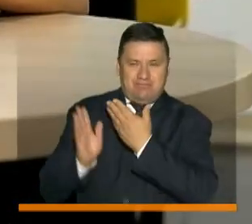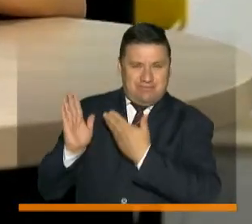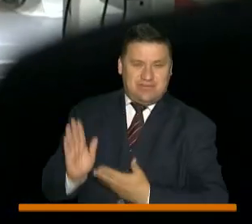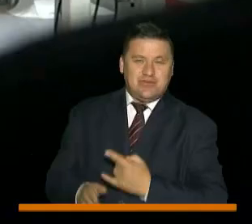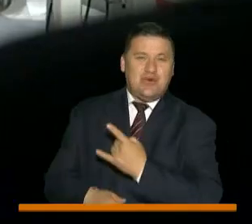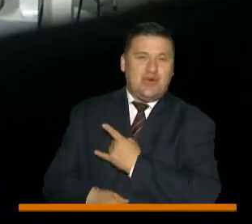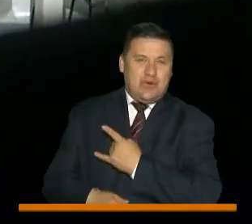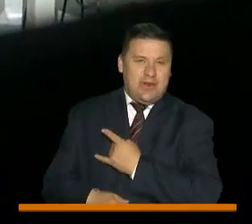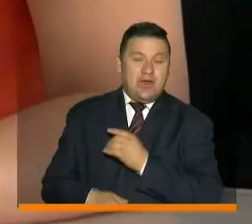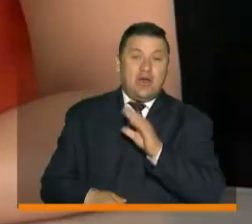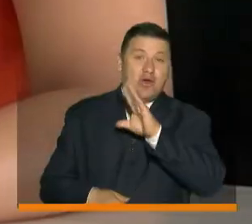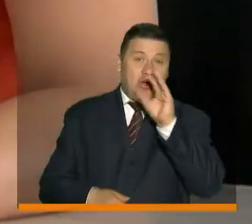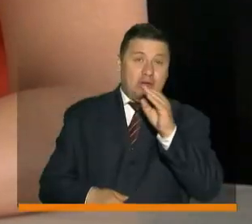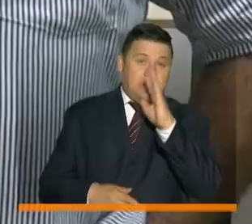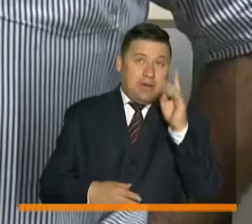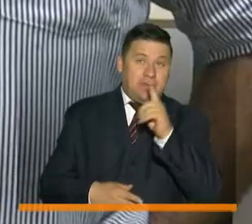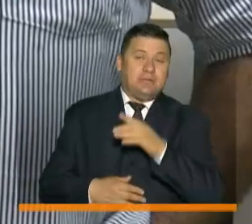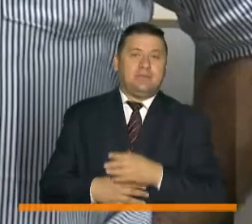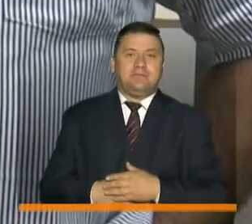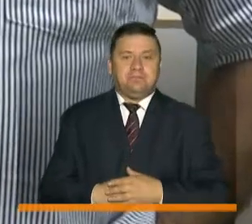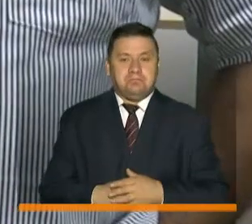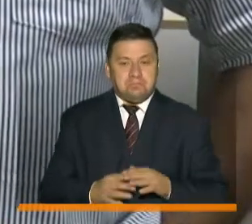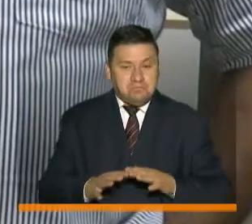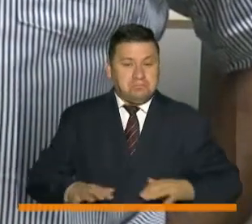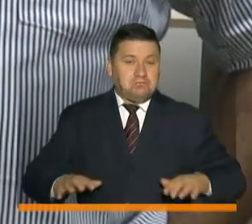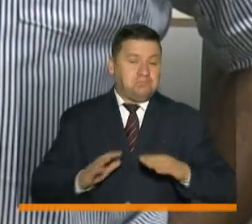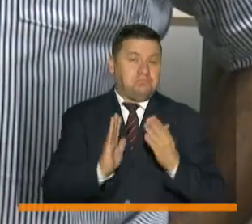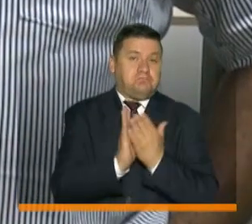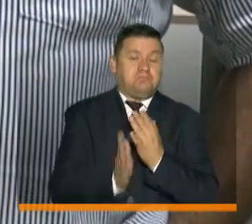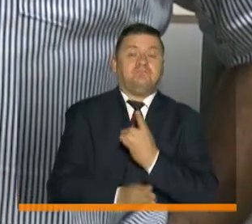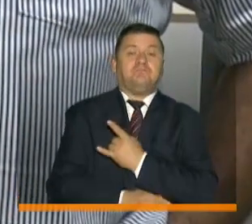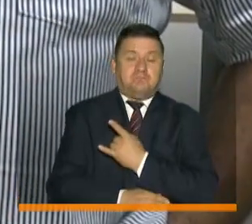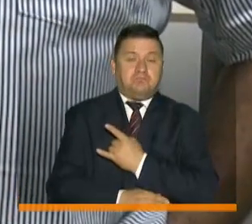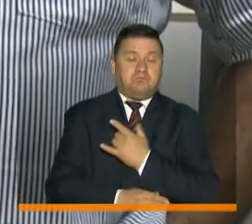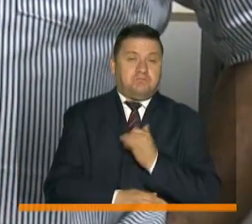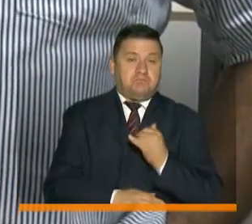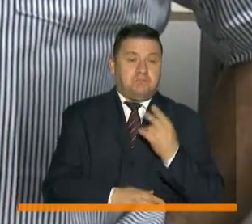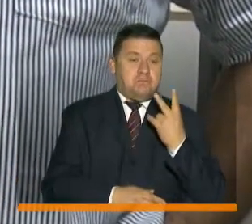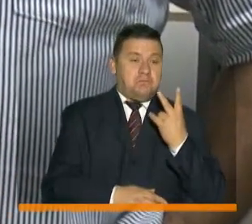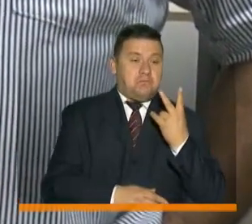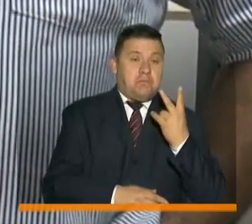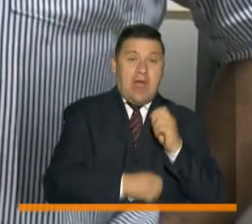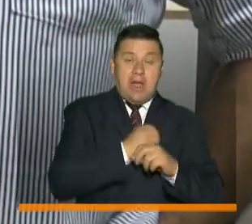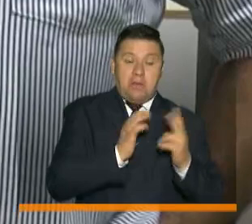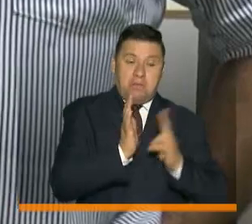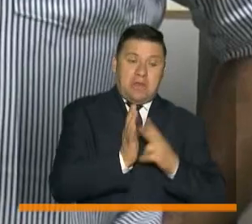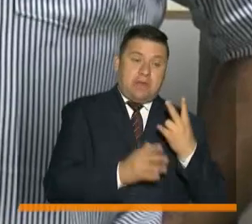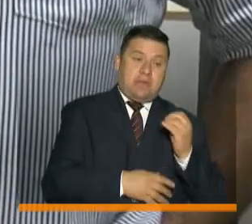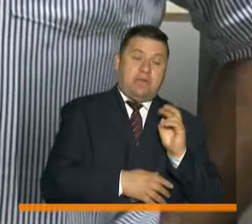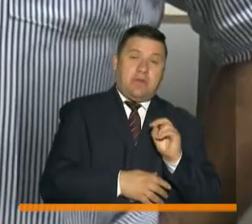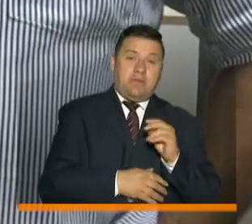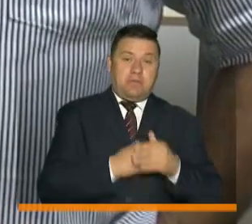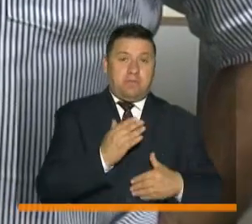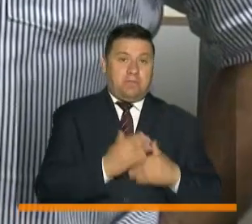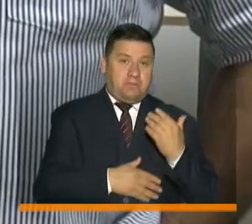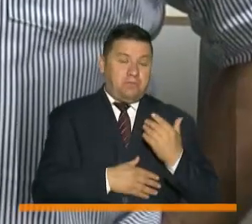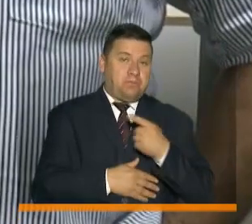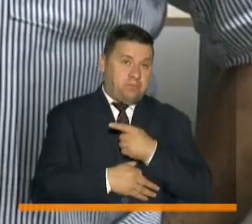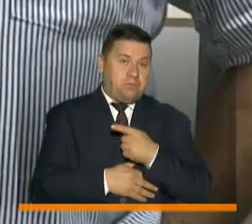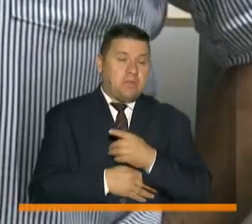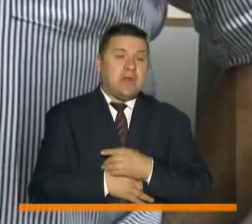la Universidad de la Costa en Barranquilla. Las actividades académicas en el periodo 2022 en el Incotec de